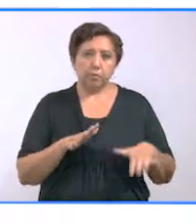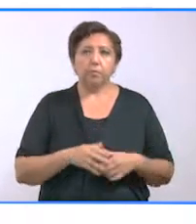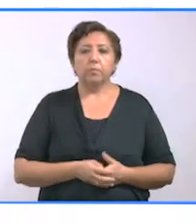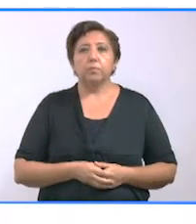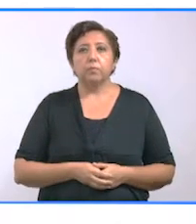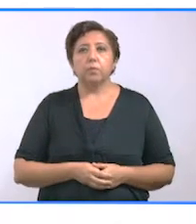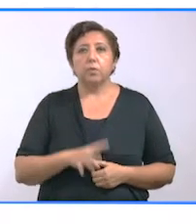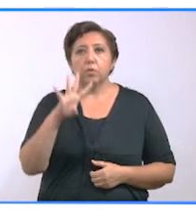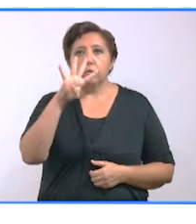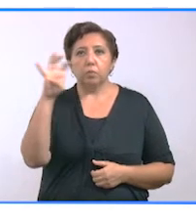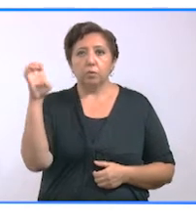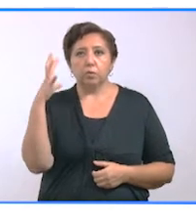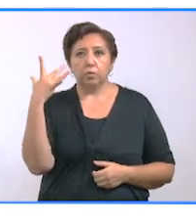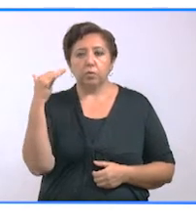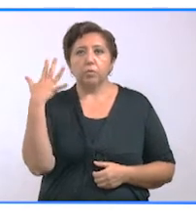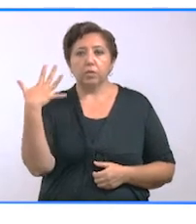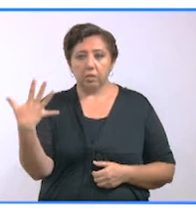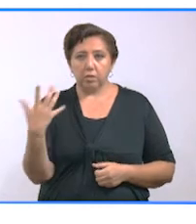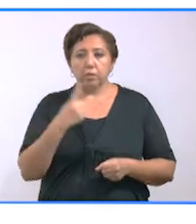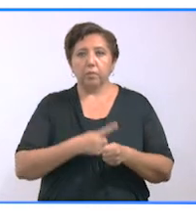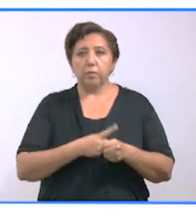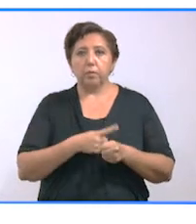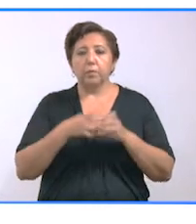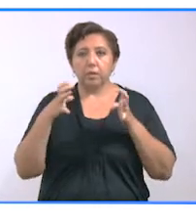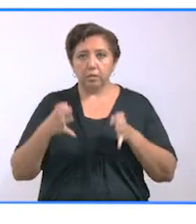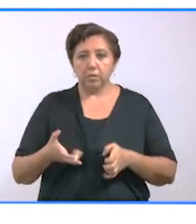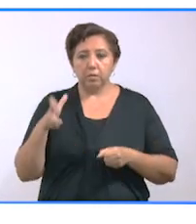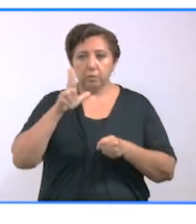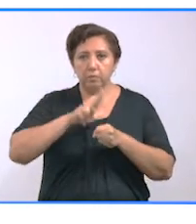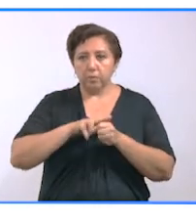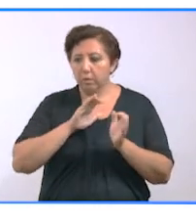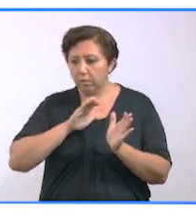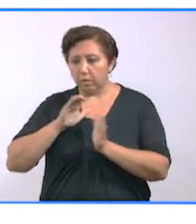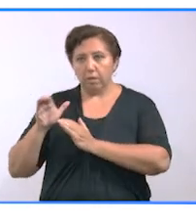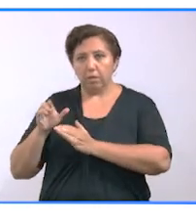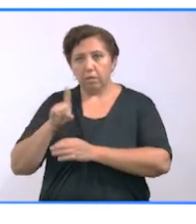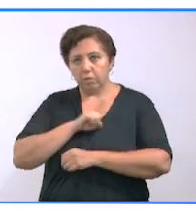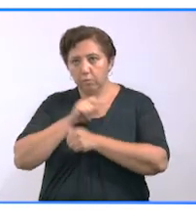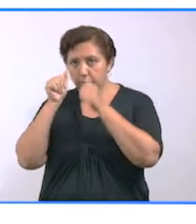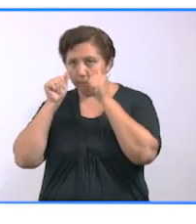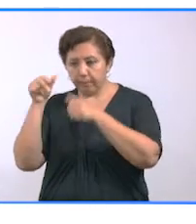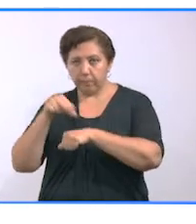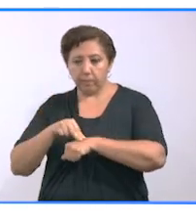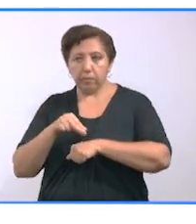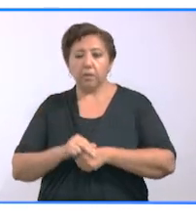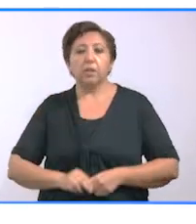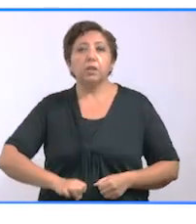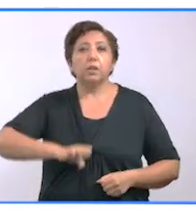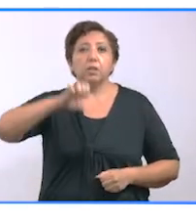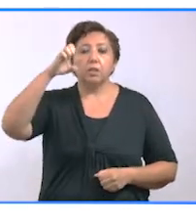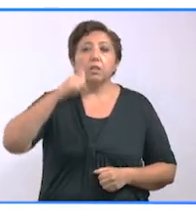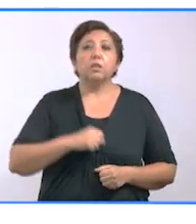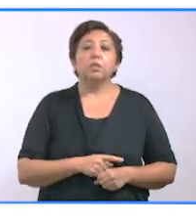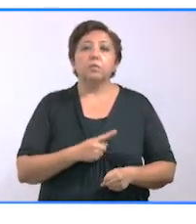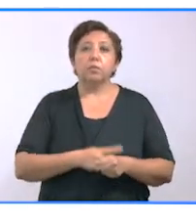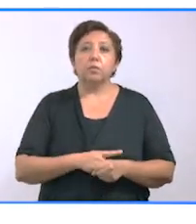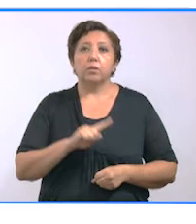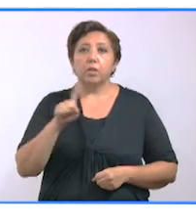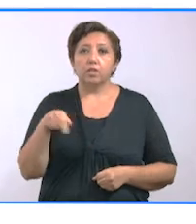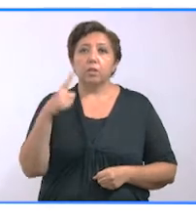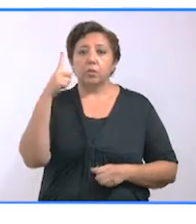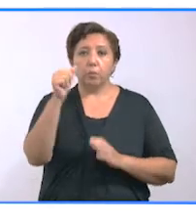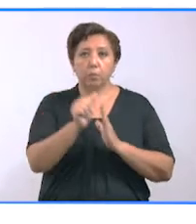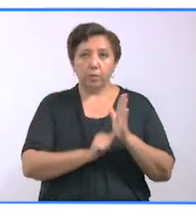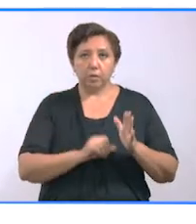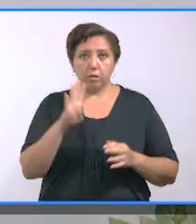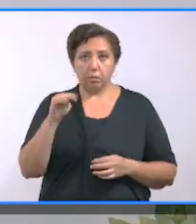leves. 455 de los casos confirmados están hospitalizados y en aislamiento total. El rango de edad de los casos confirmados es de un